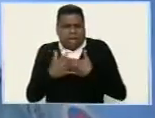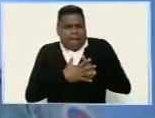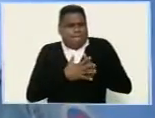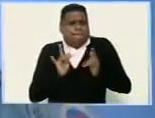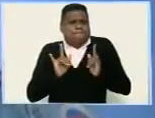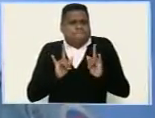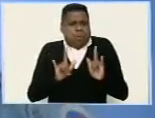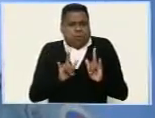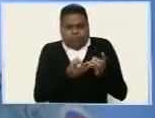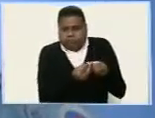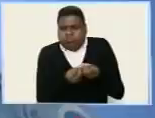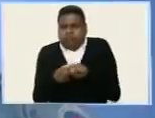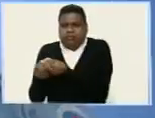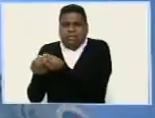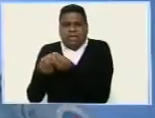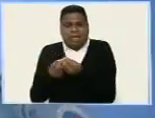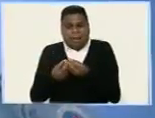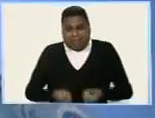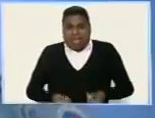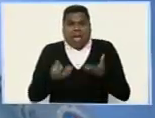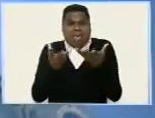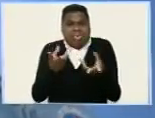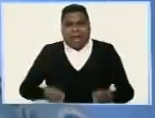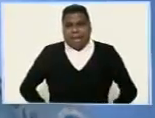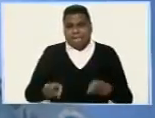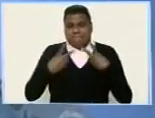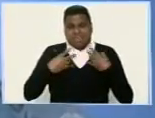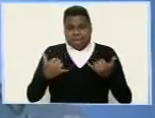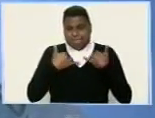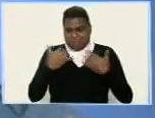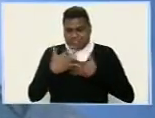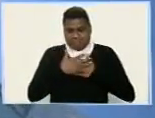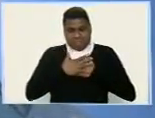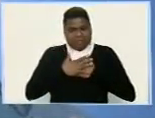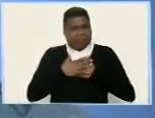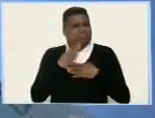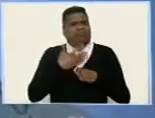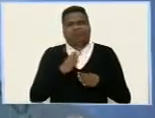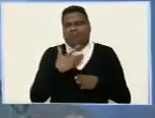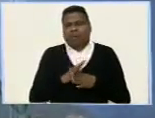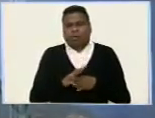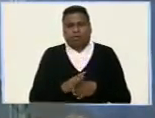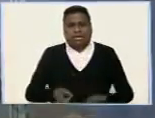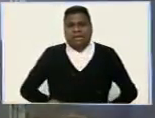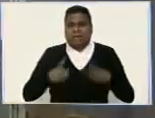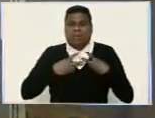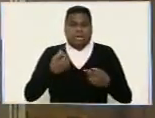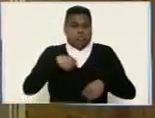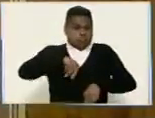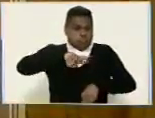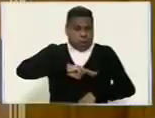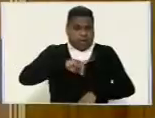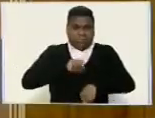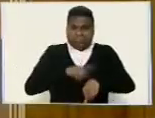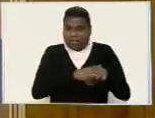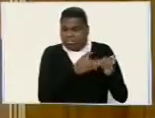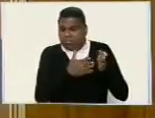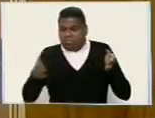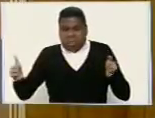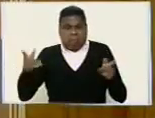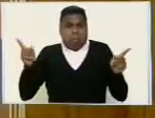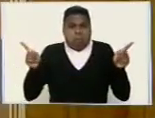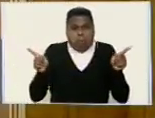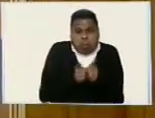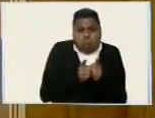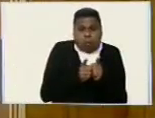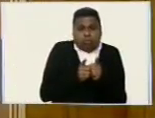es necesario, a dar la misma vida por ella, porque la vida nuestra es transitoria, la de la patria